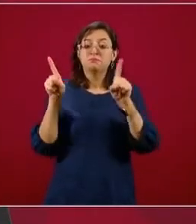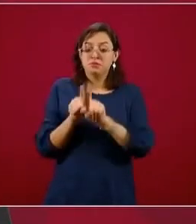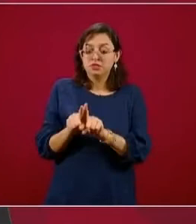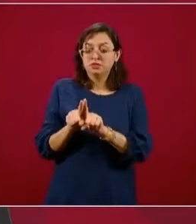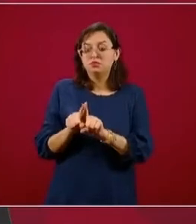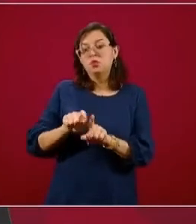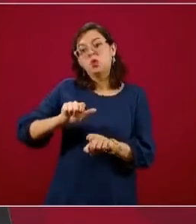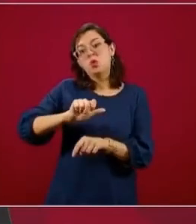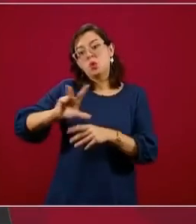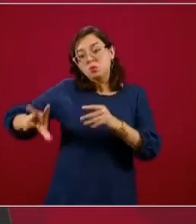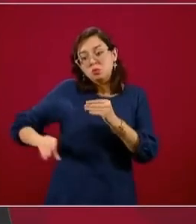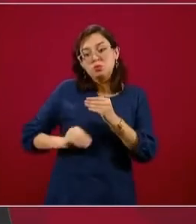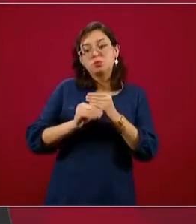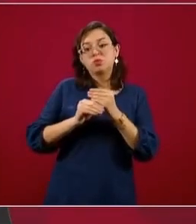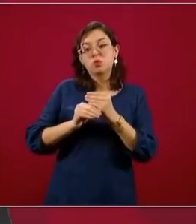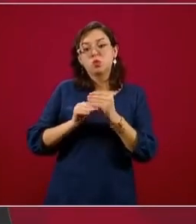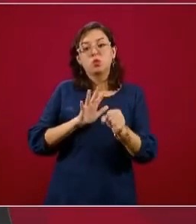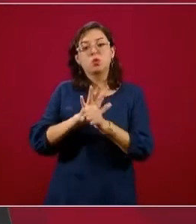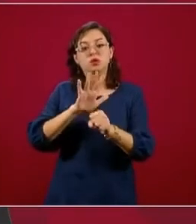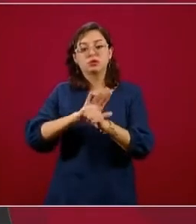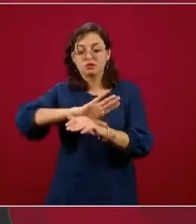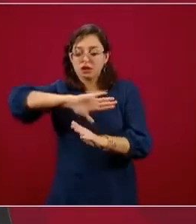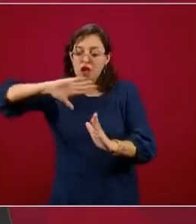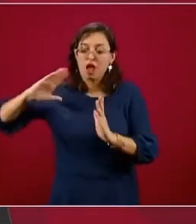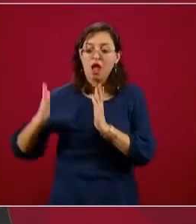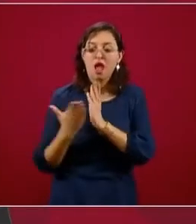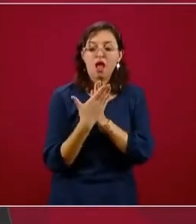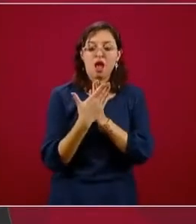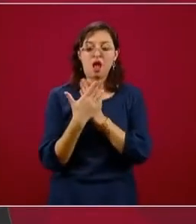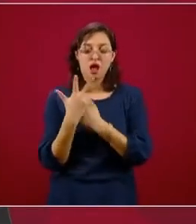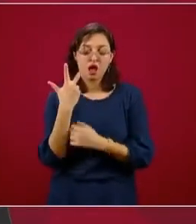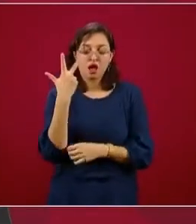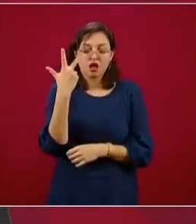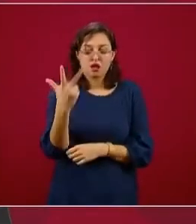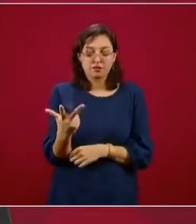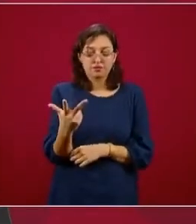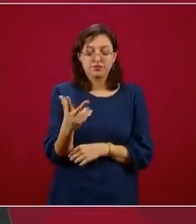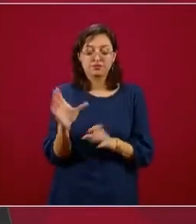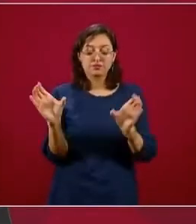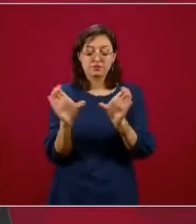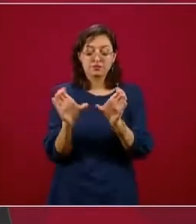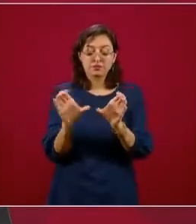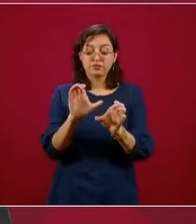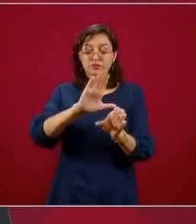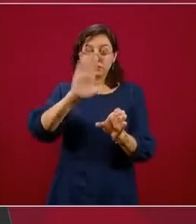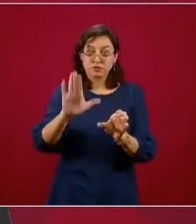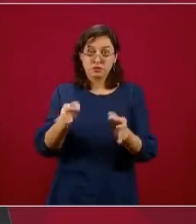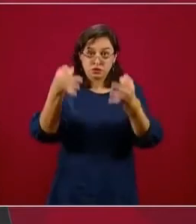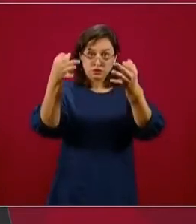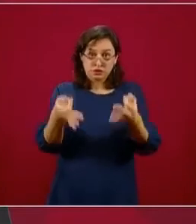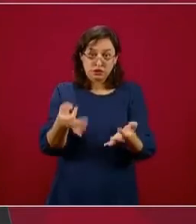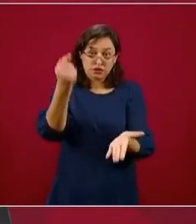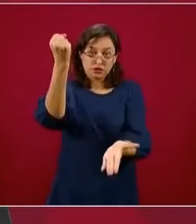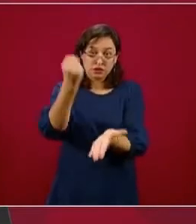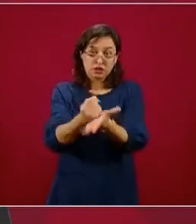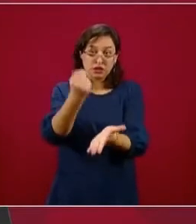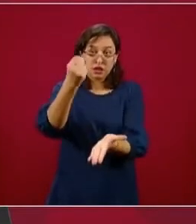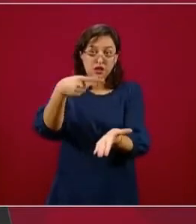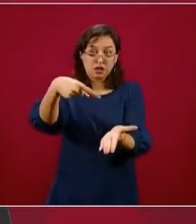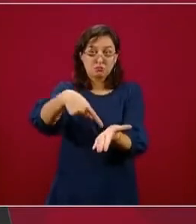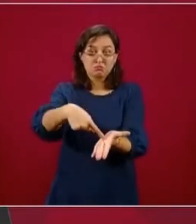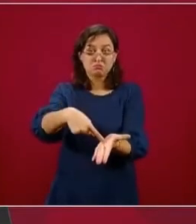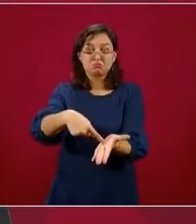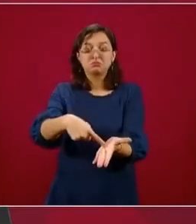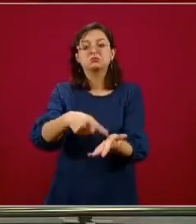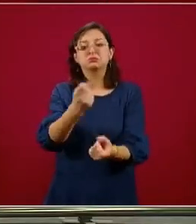del certificado de defunción que es el anexo 8. El certificado de defunción es un documento oficial que por